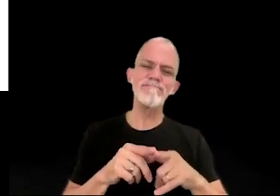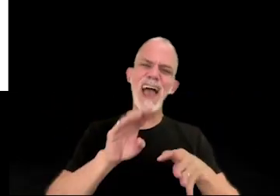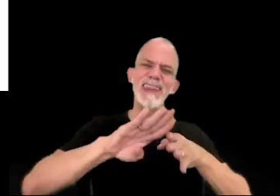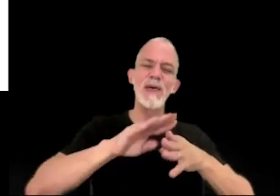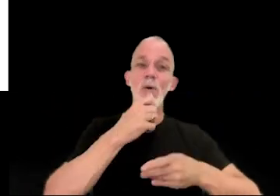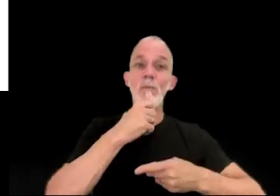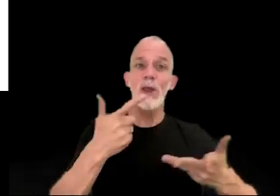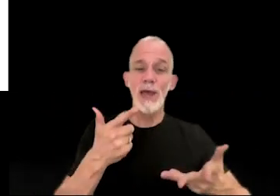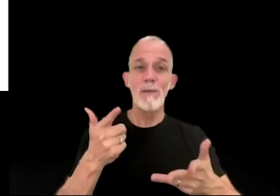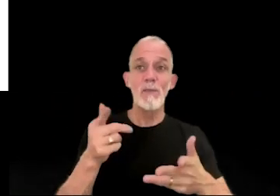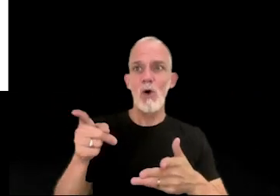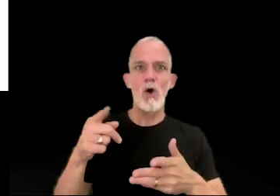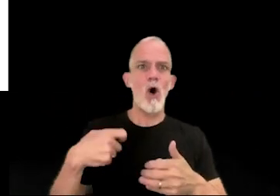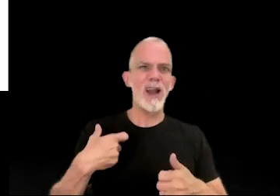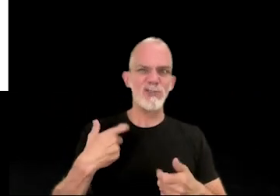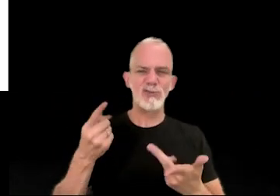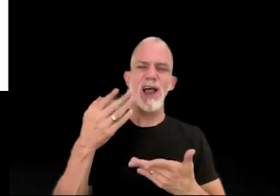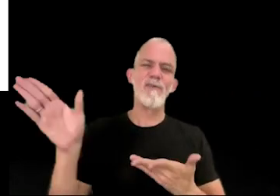la obra social.